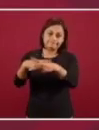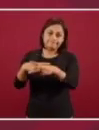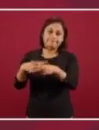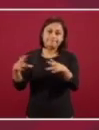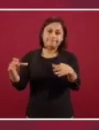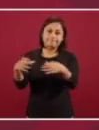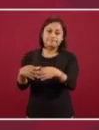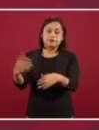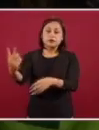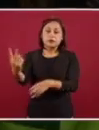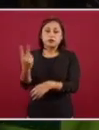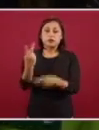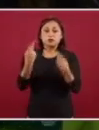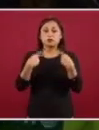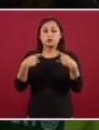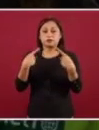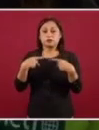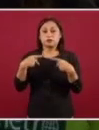ciudadanos